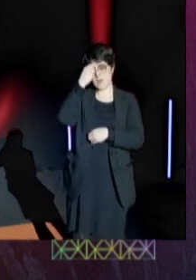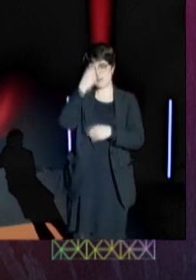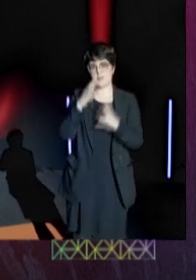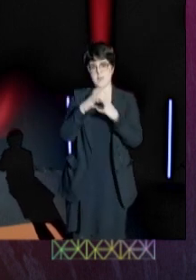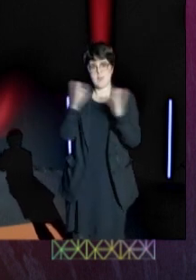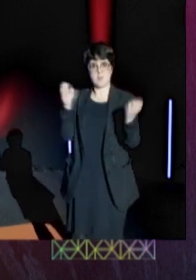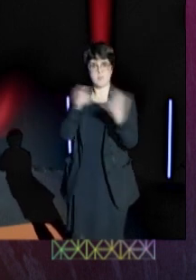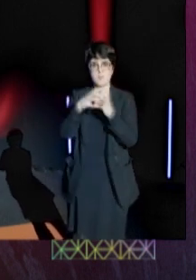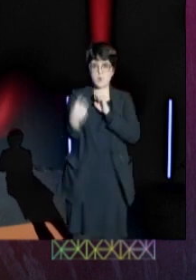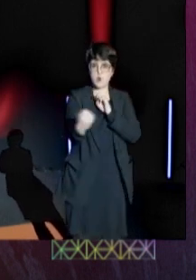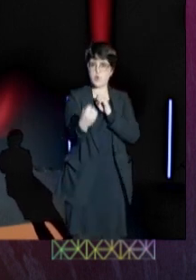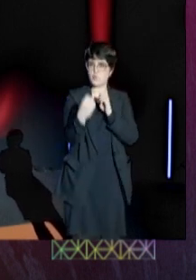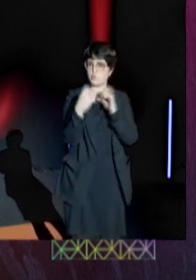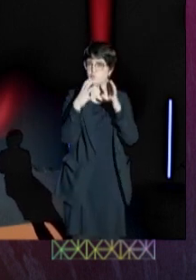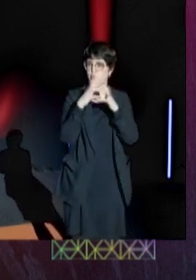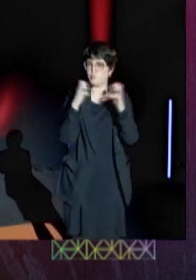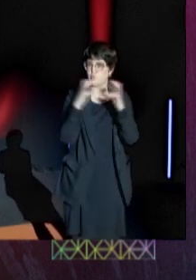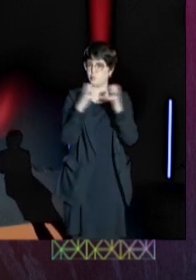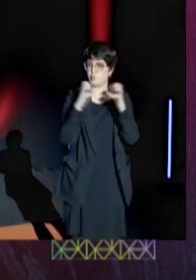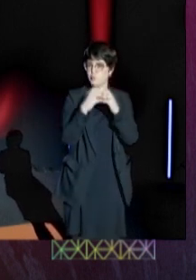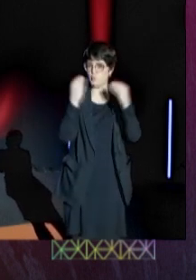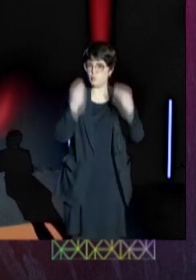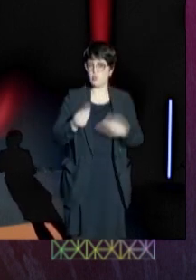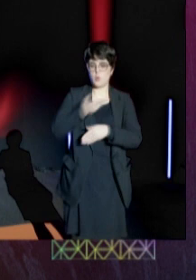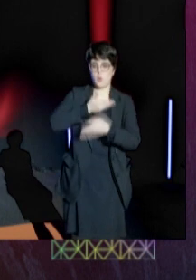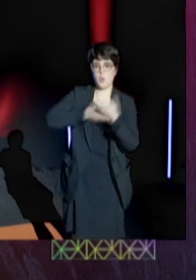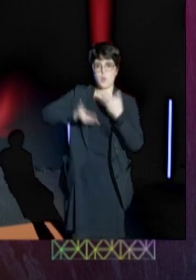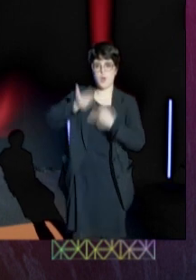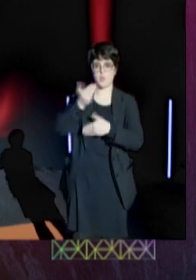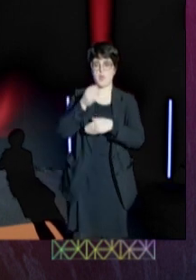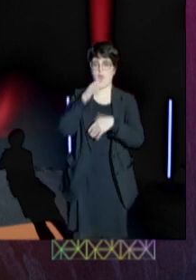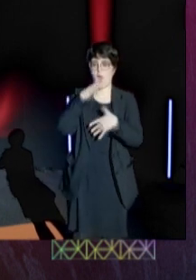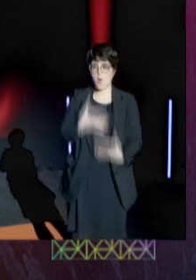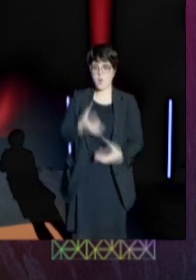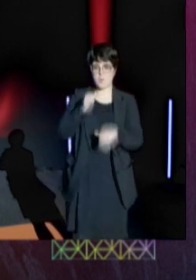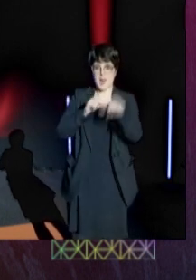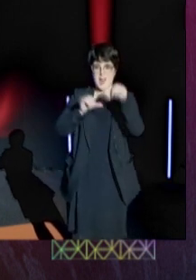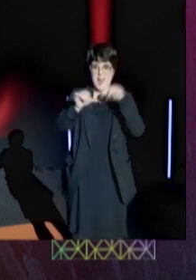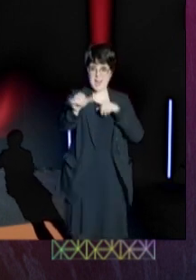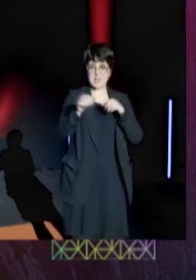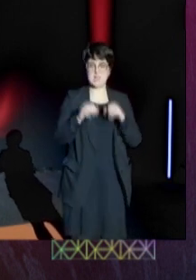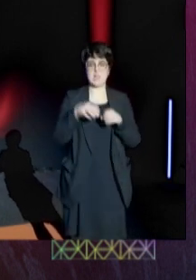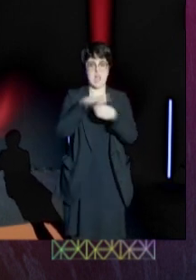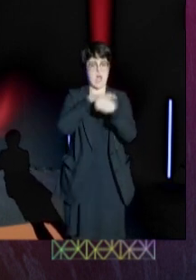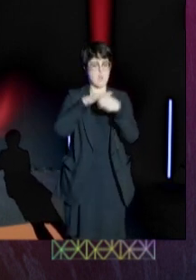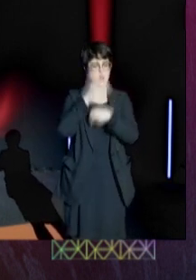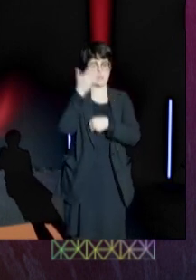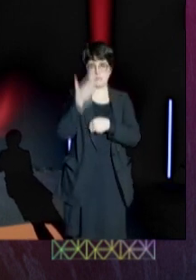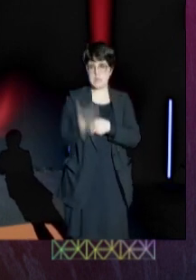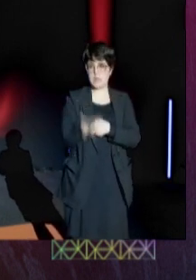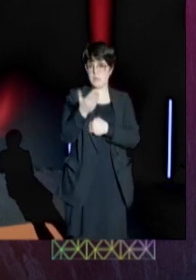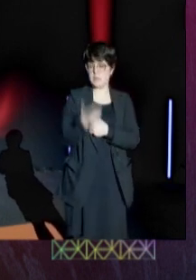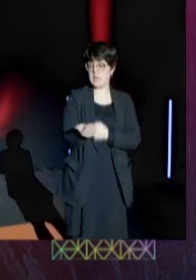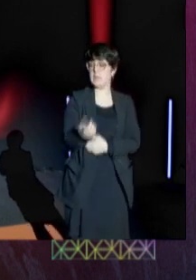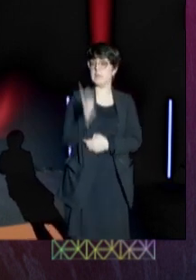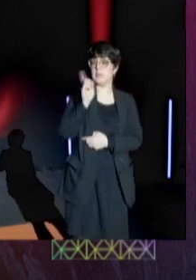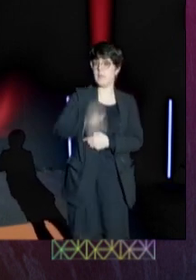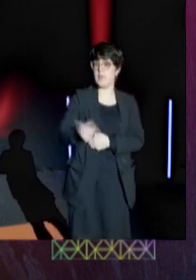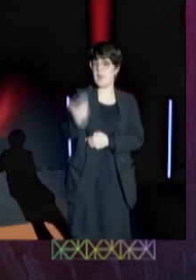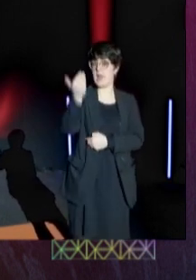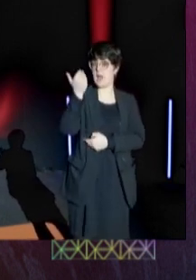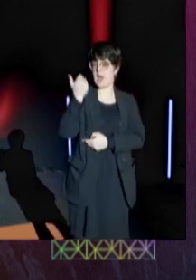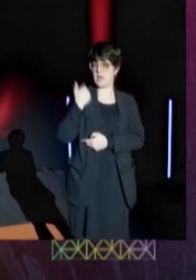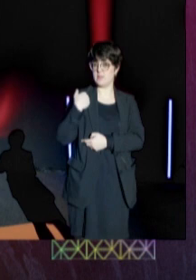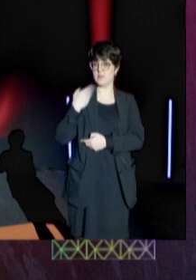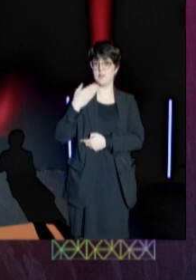entendimiento muy ambicioso en el que vamos a colaborar a partir de ahora en en ámbitos muy importantes y que ayer también el propio